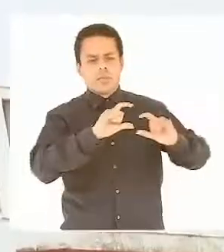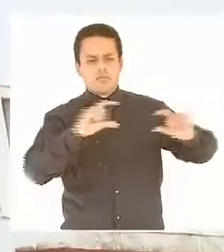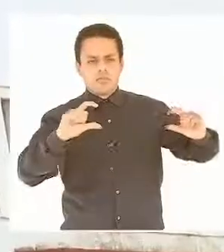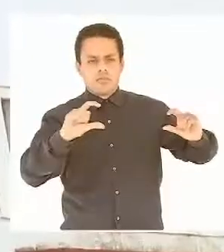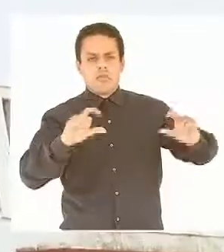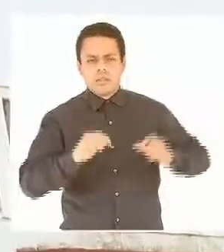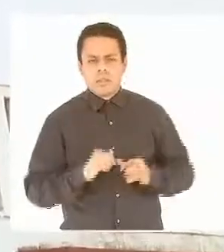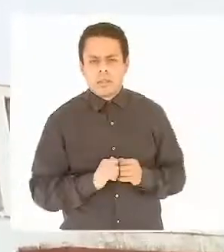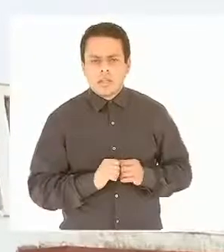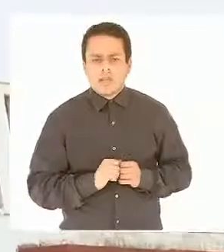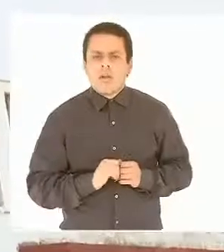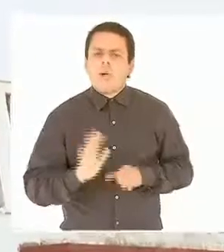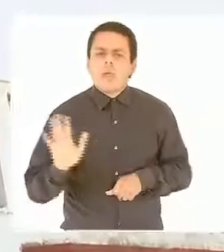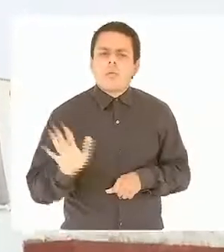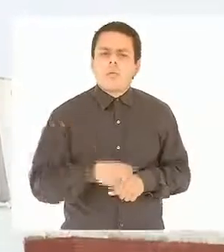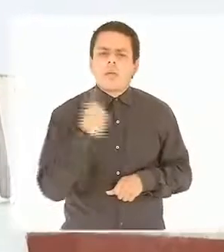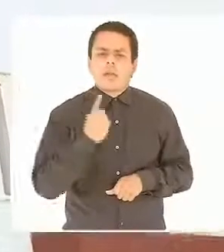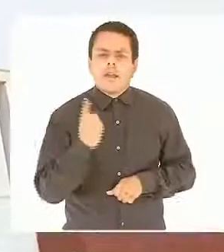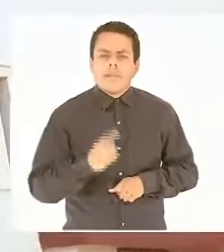porque